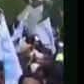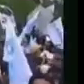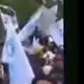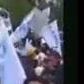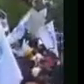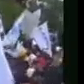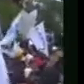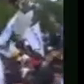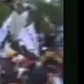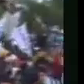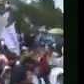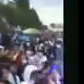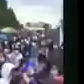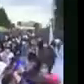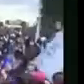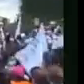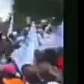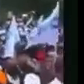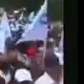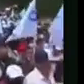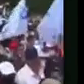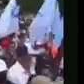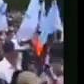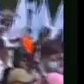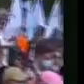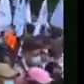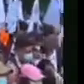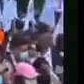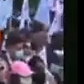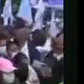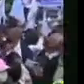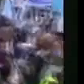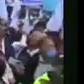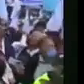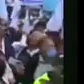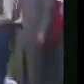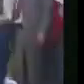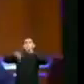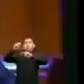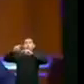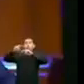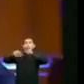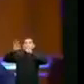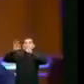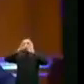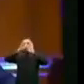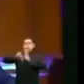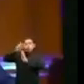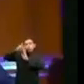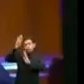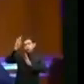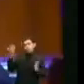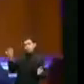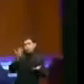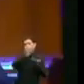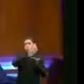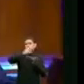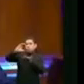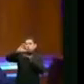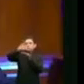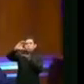Señor presidente, seguimos trabajando gracias a su voluntad. Hemos identificado inversiones por más